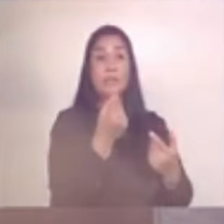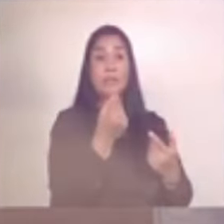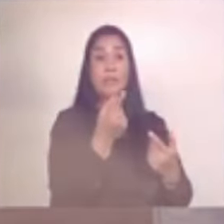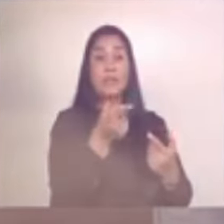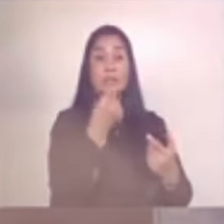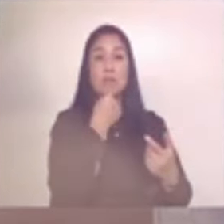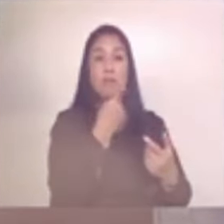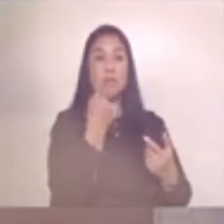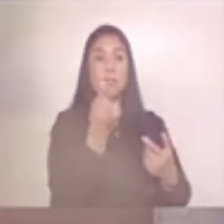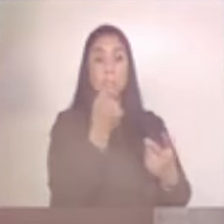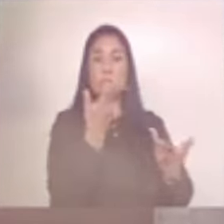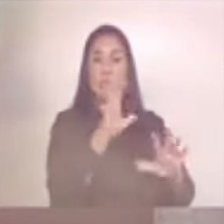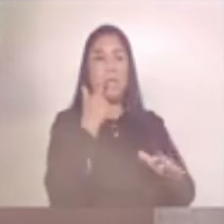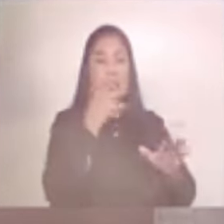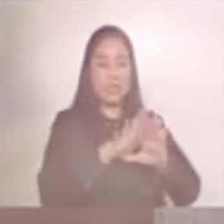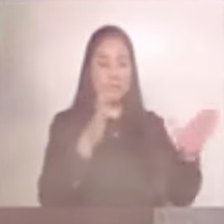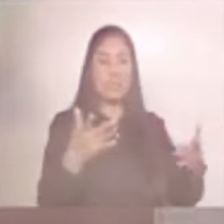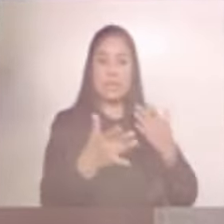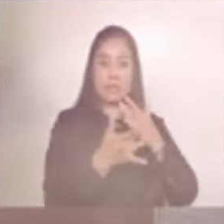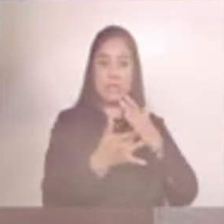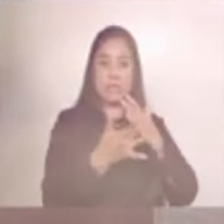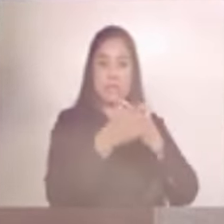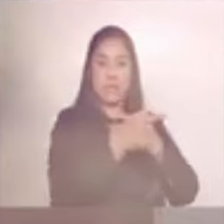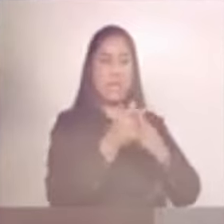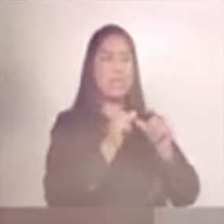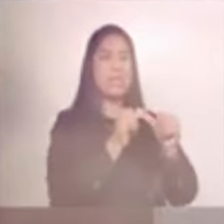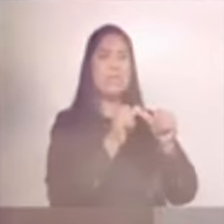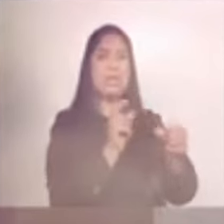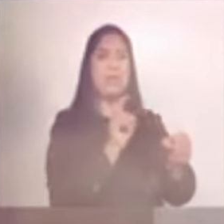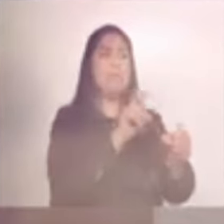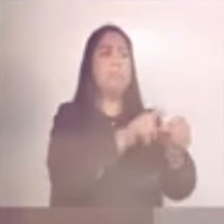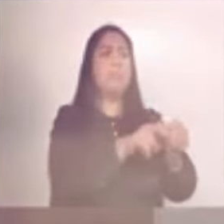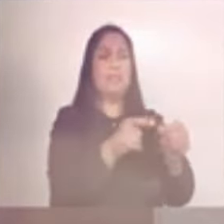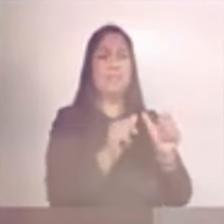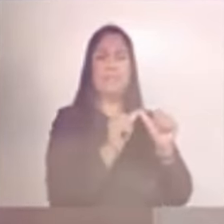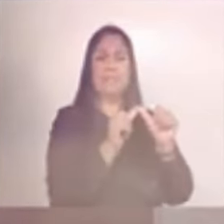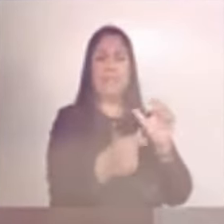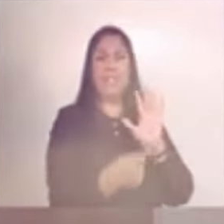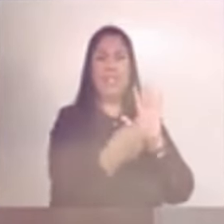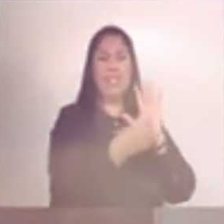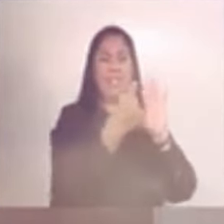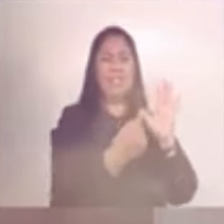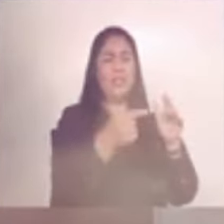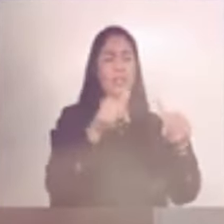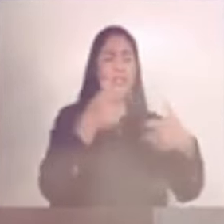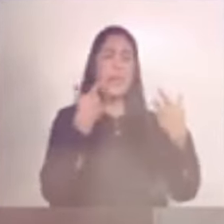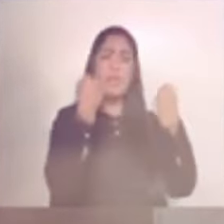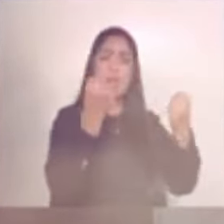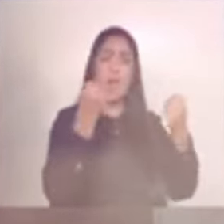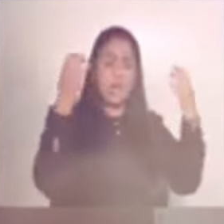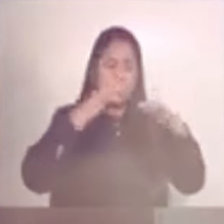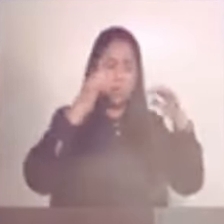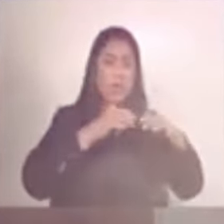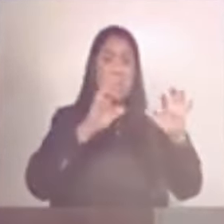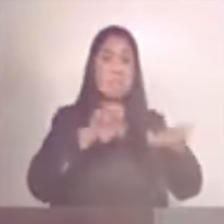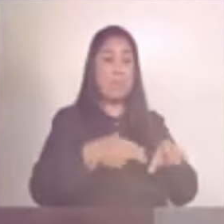con todo, se ha hecho mesas técnicas, el cual sigue el daño. Ahí sí que por las fuertes lluvias lamentablemente las personas